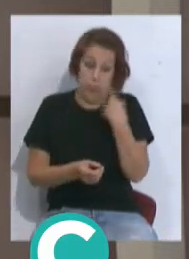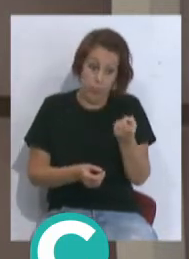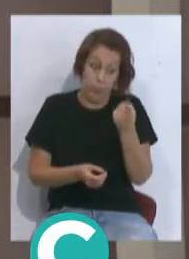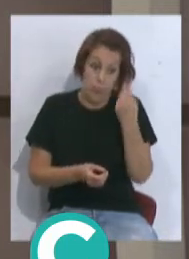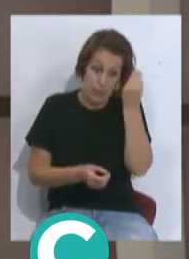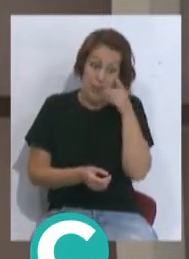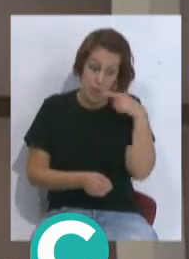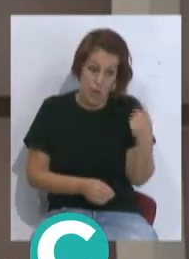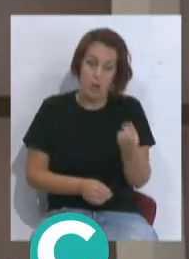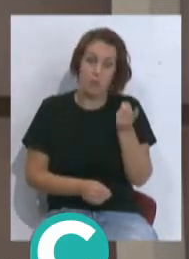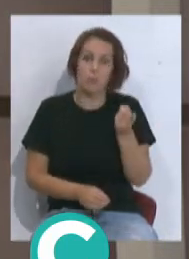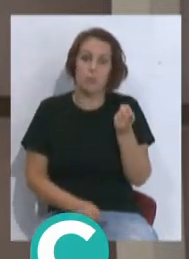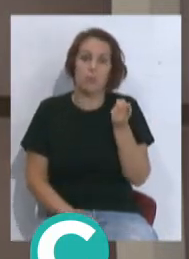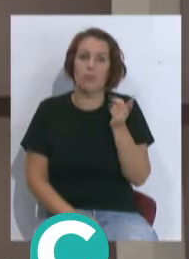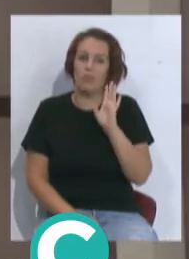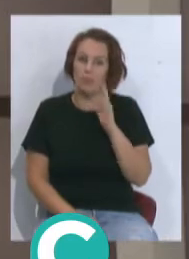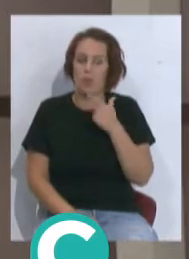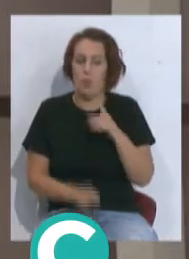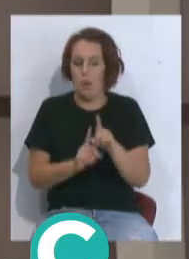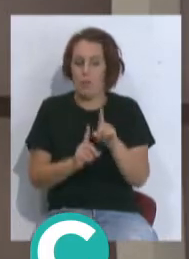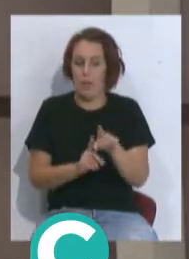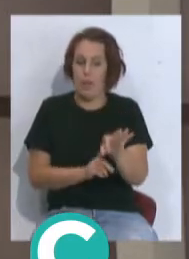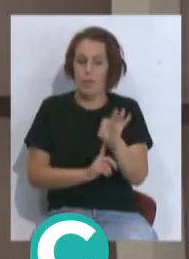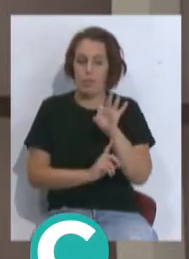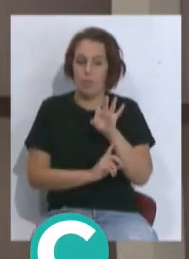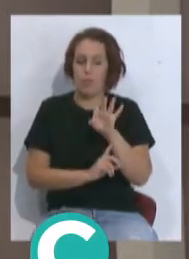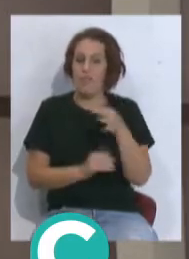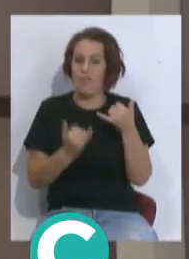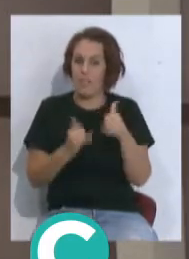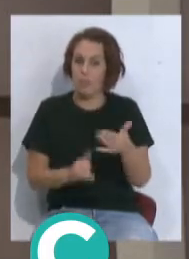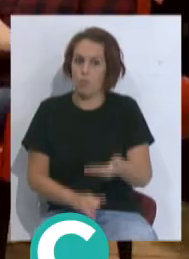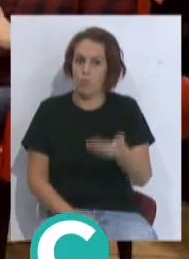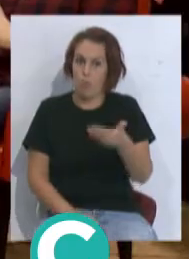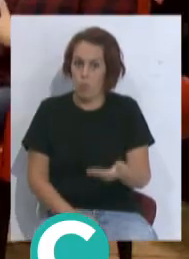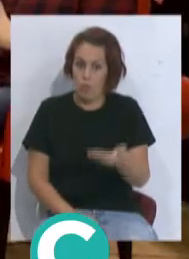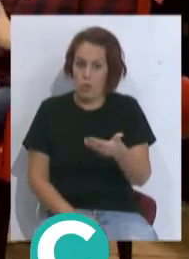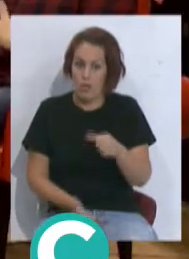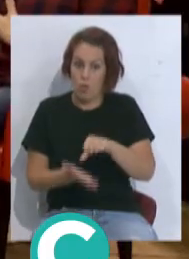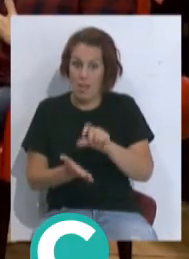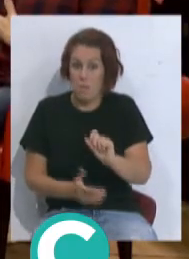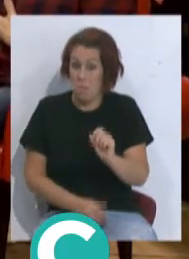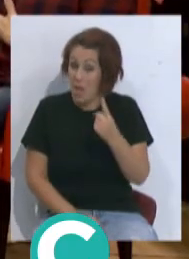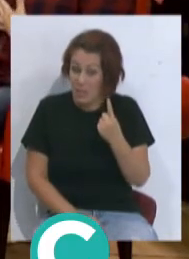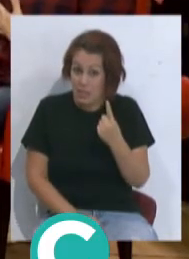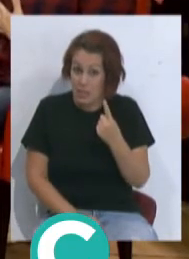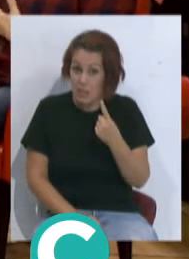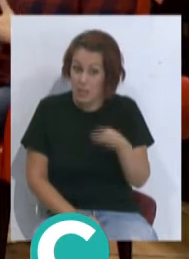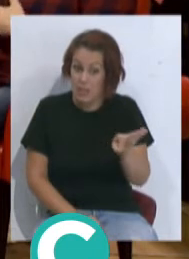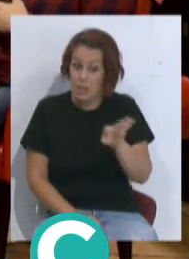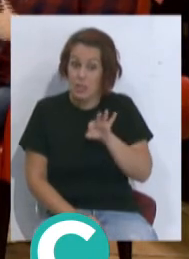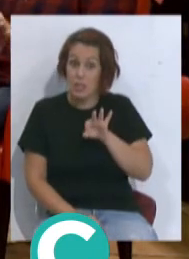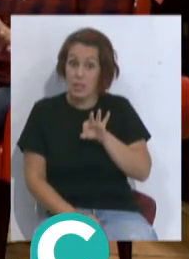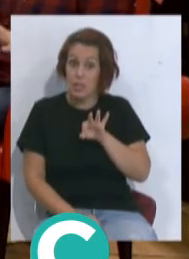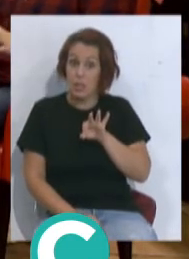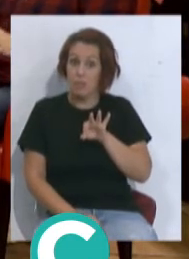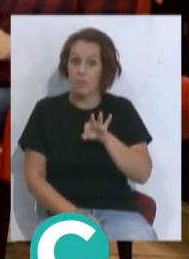esa, ya que tú vas a tomar algo tan importante como es la fiesta más relevante de tu ciudad, desde mi punto de vista, a